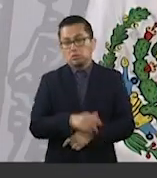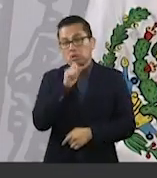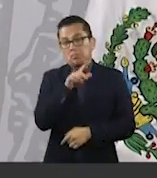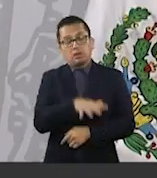simple